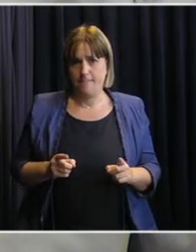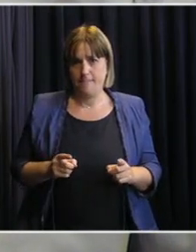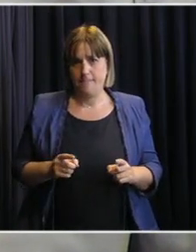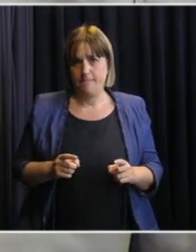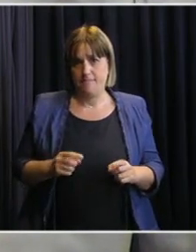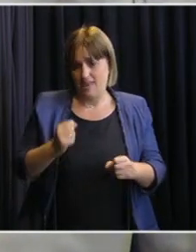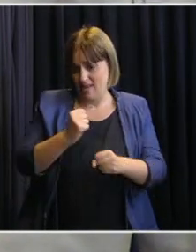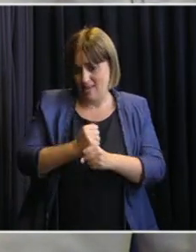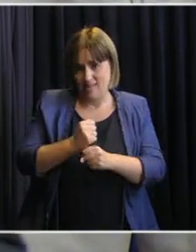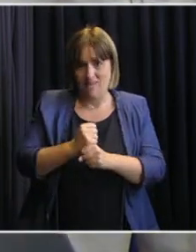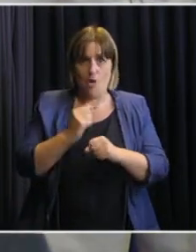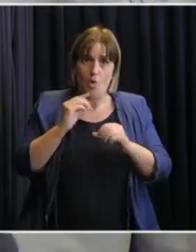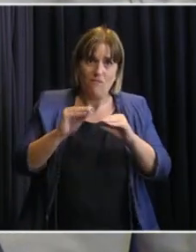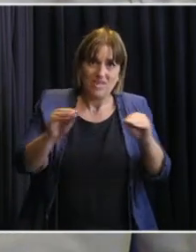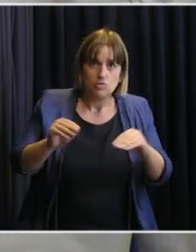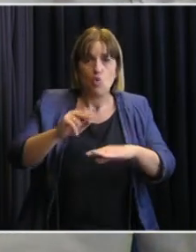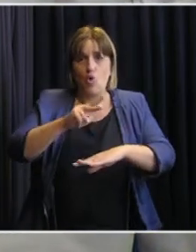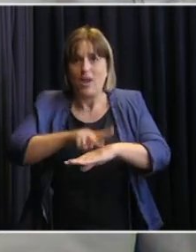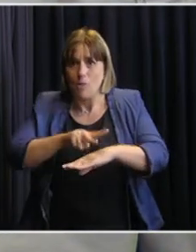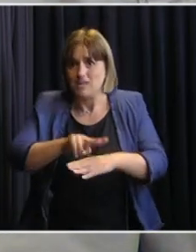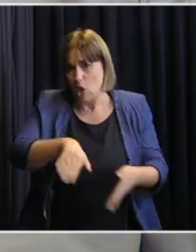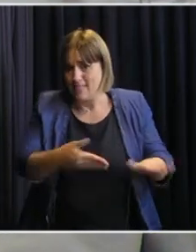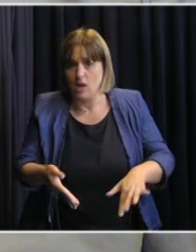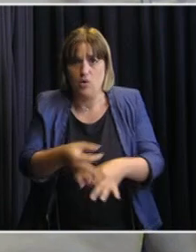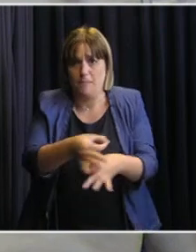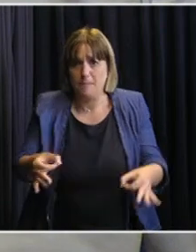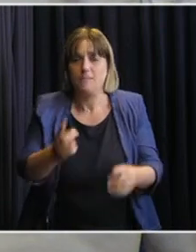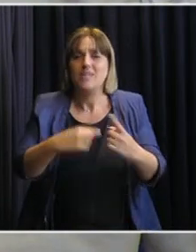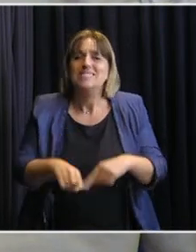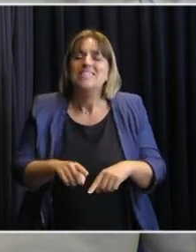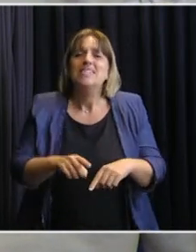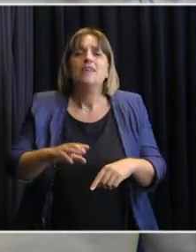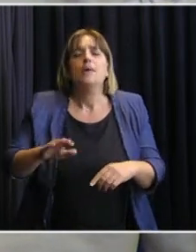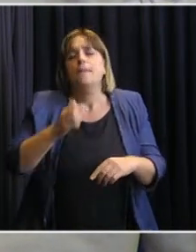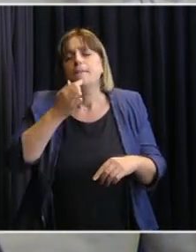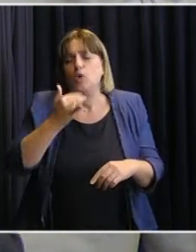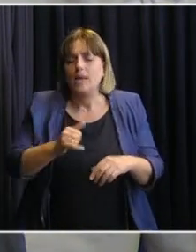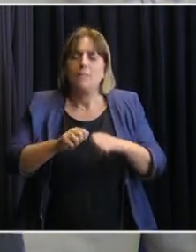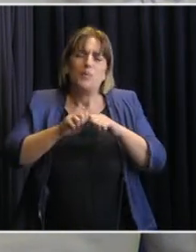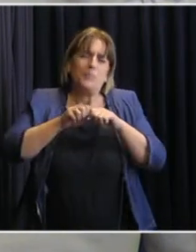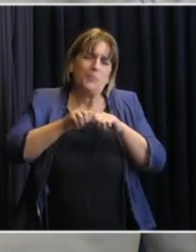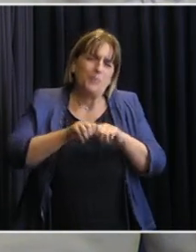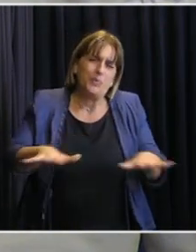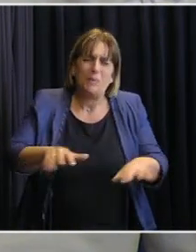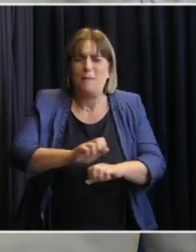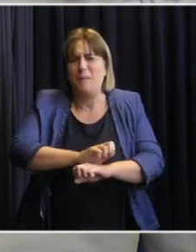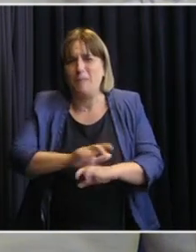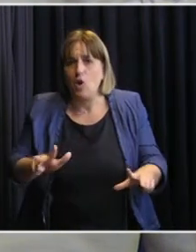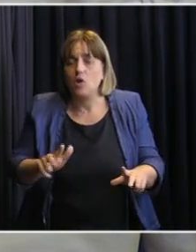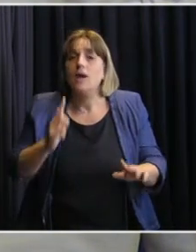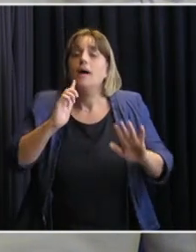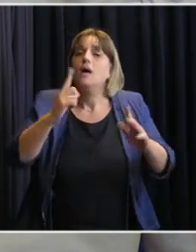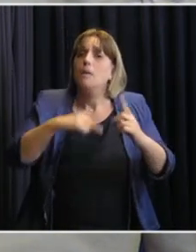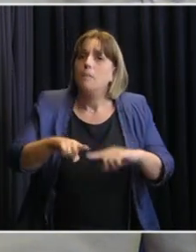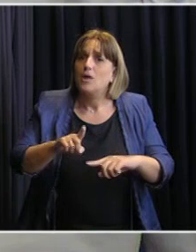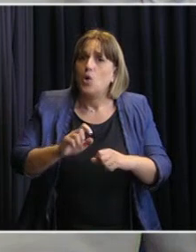si de ninguna manera se propaga este virus exponencialmente, cosa que no